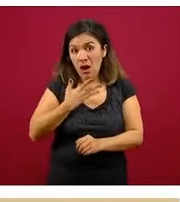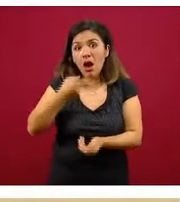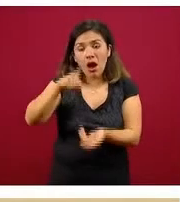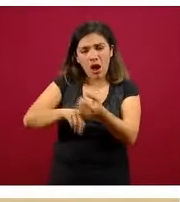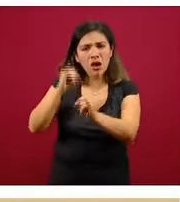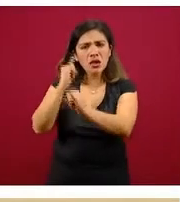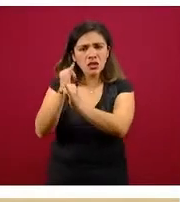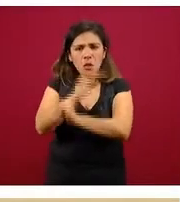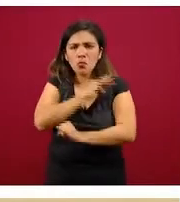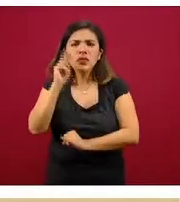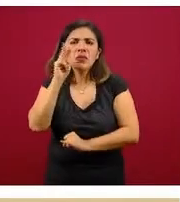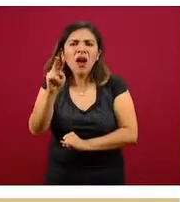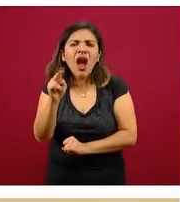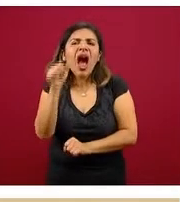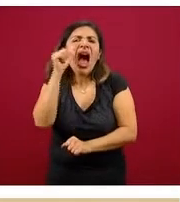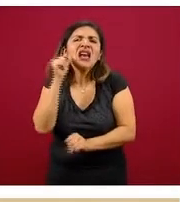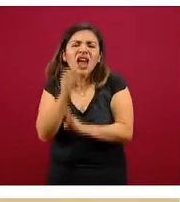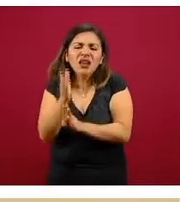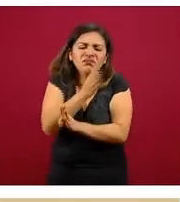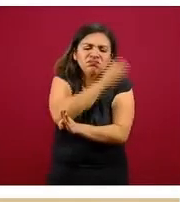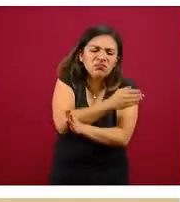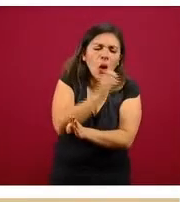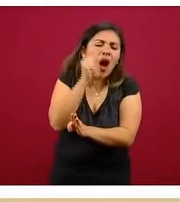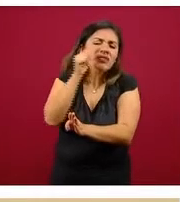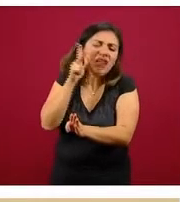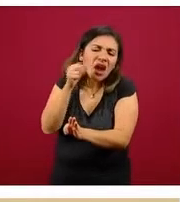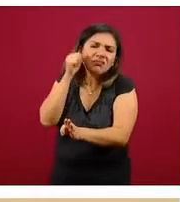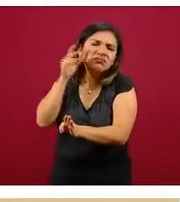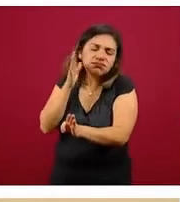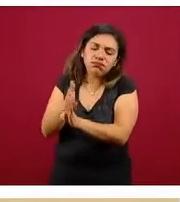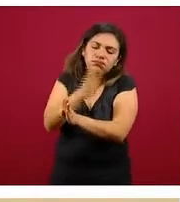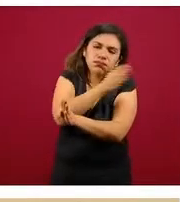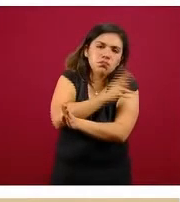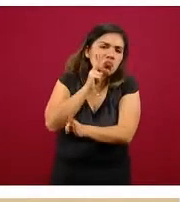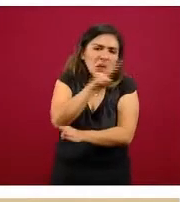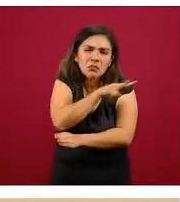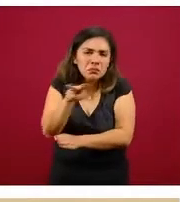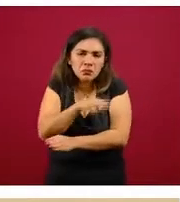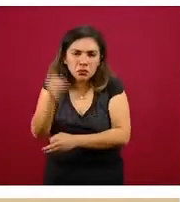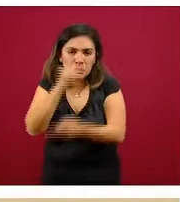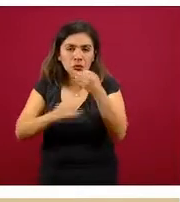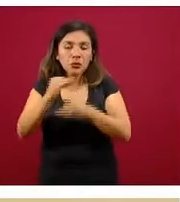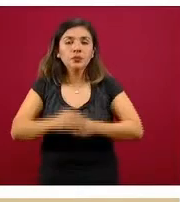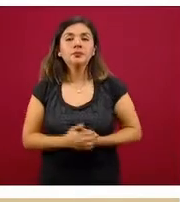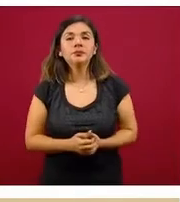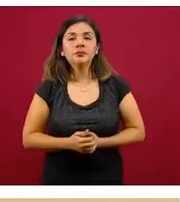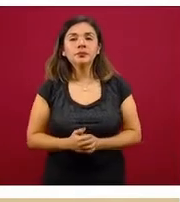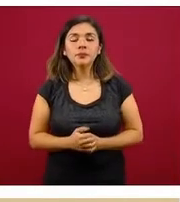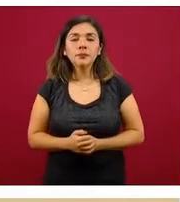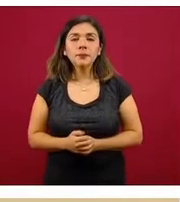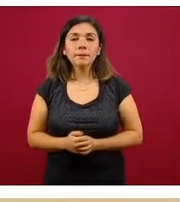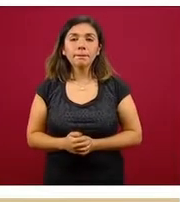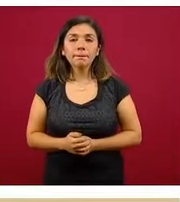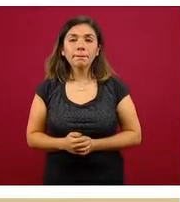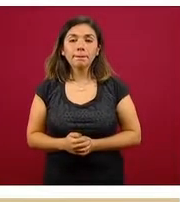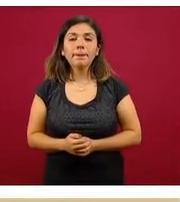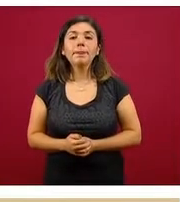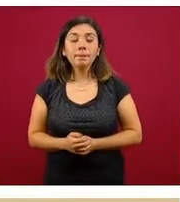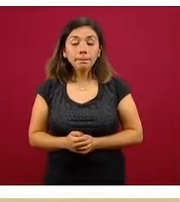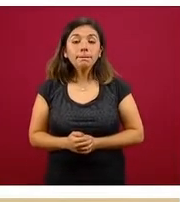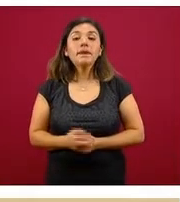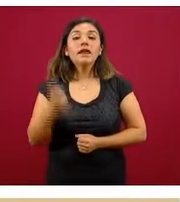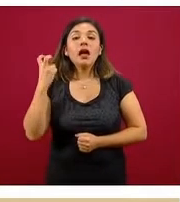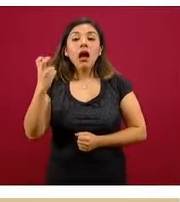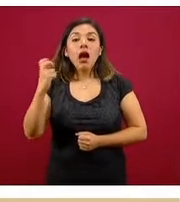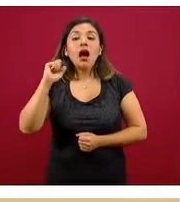el micrositio y pueden accesar a ellas desde que estas conferencias iniciaron. Veamos la siguiente diapositiva, es